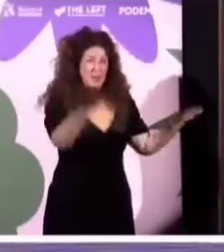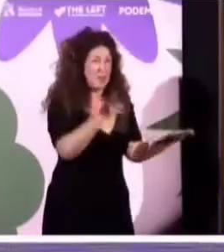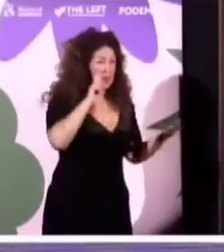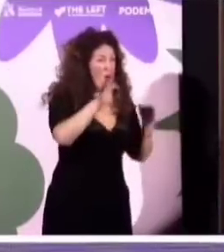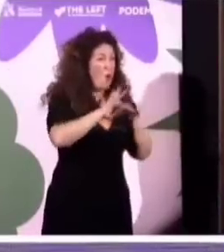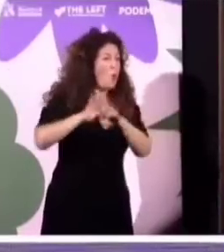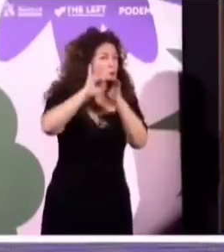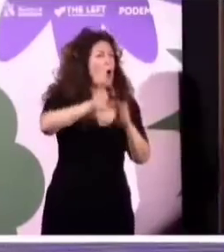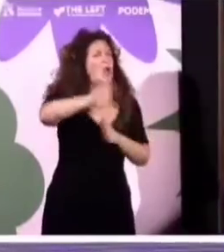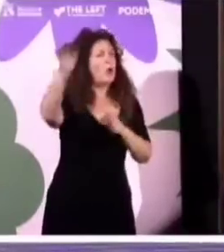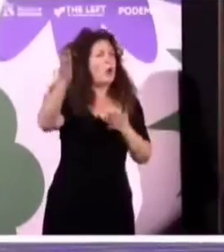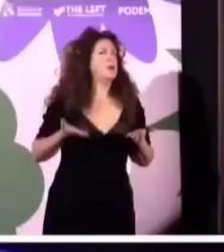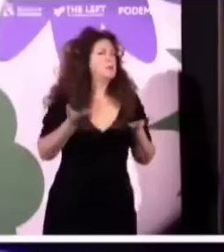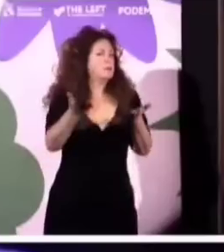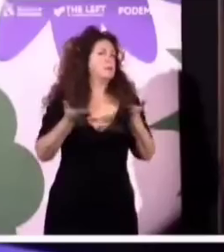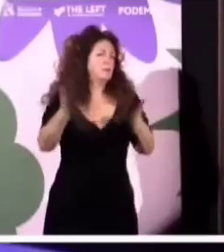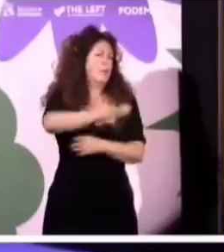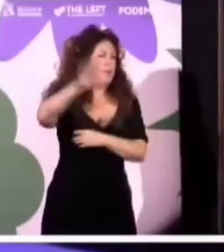el fascismo.